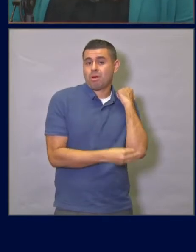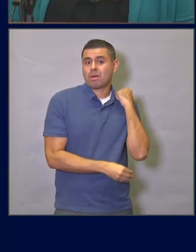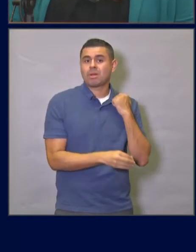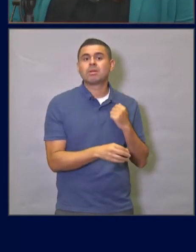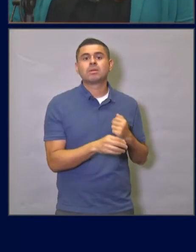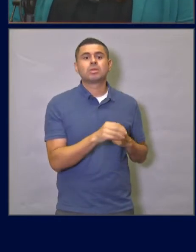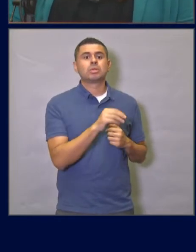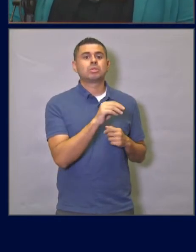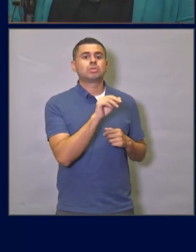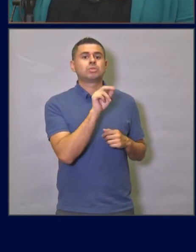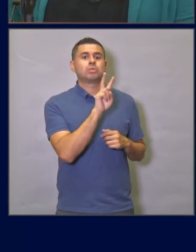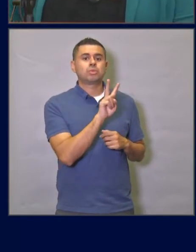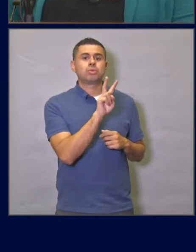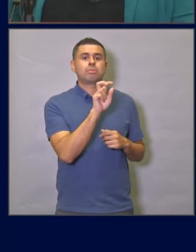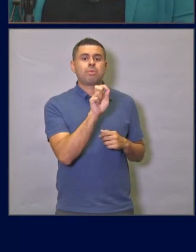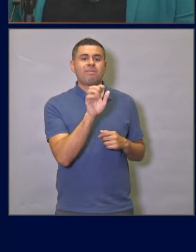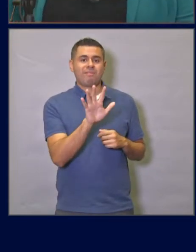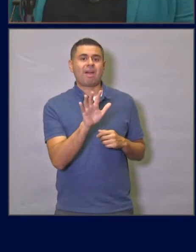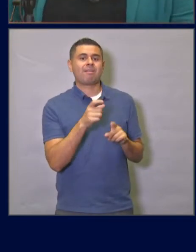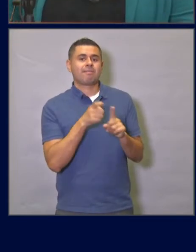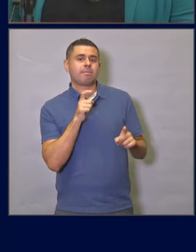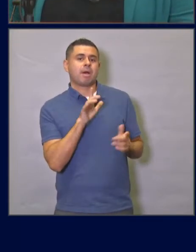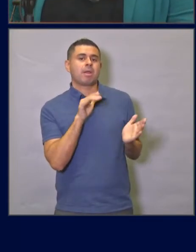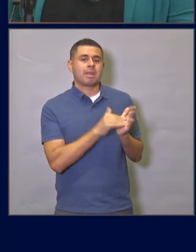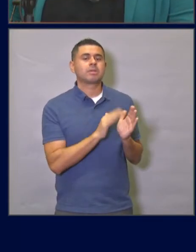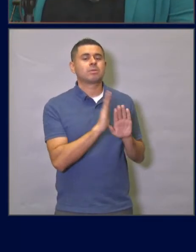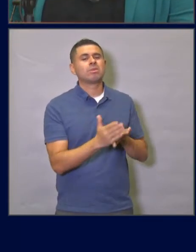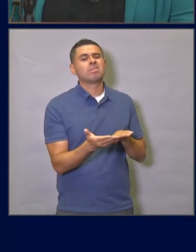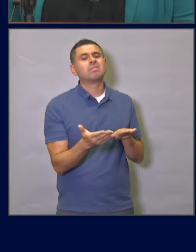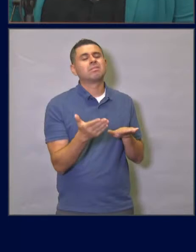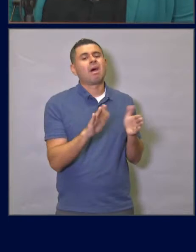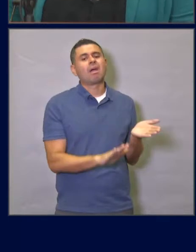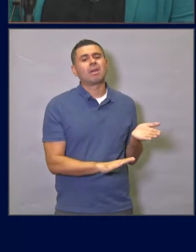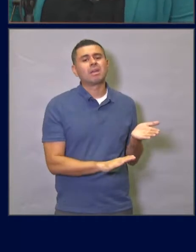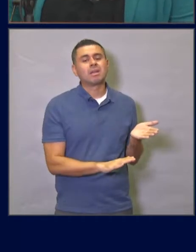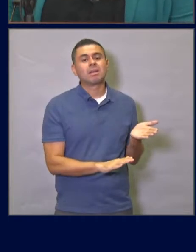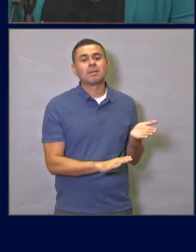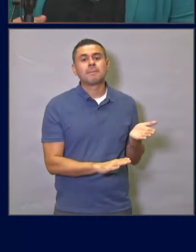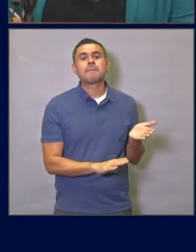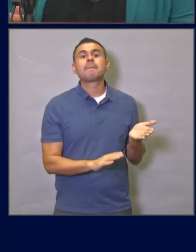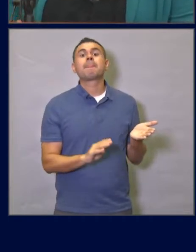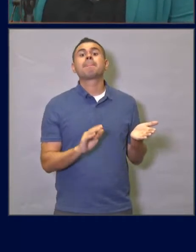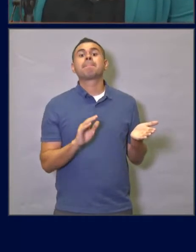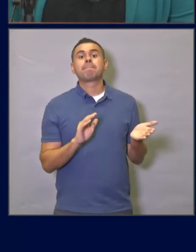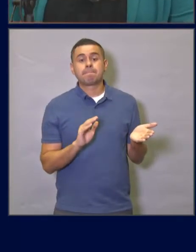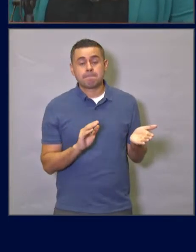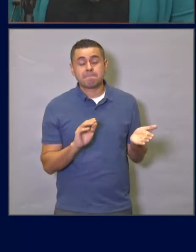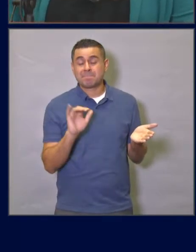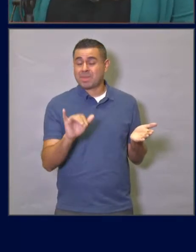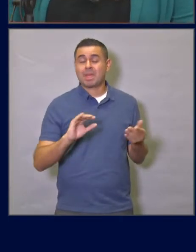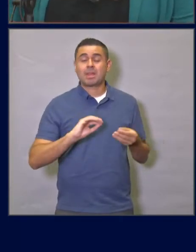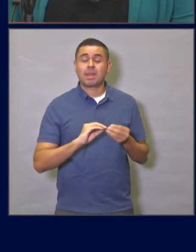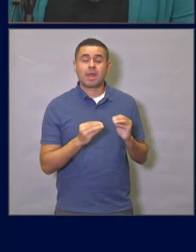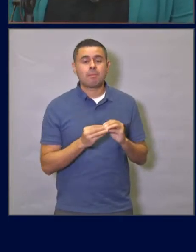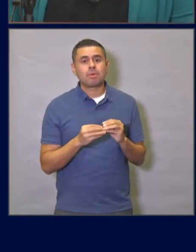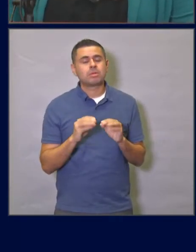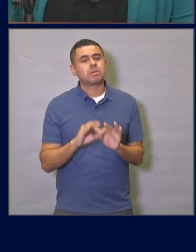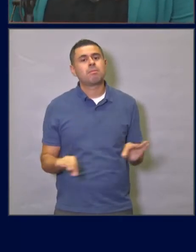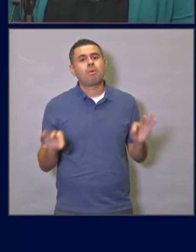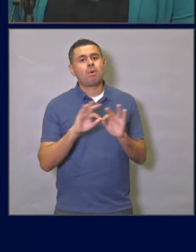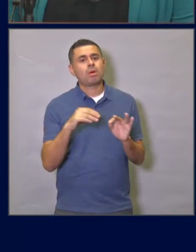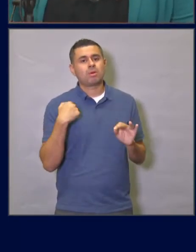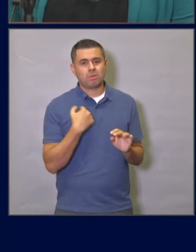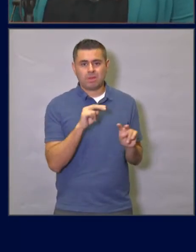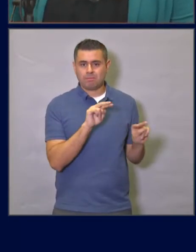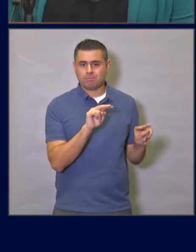de 2.5 por cada 100,000 habitantes. Y cabe destacar que estos son números muy importantes